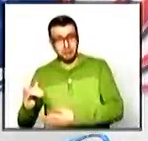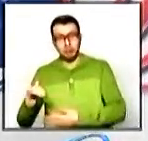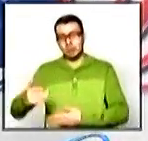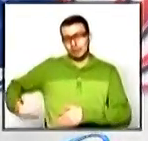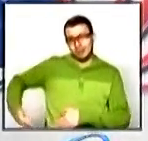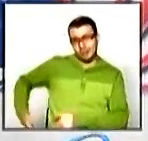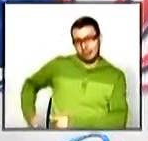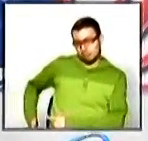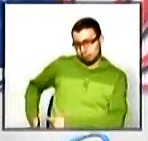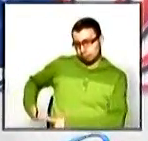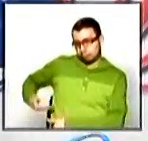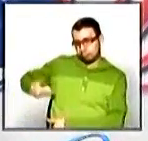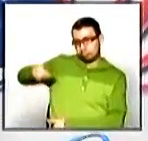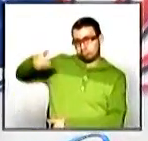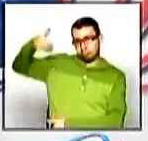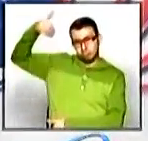zonas